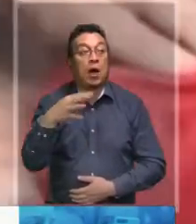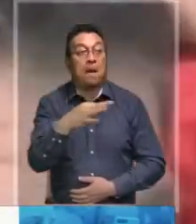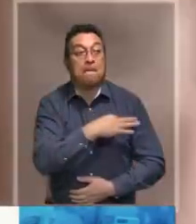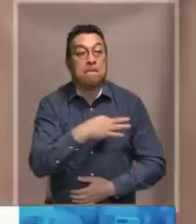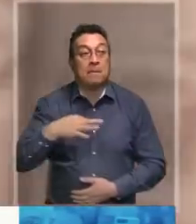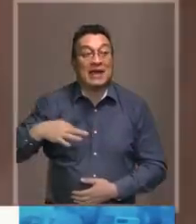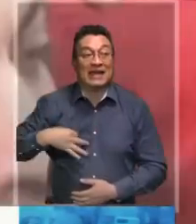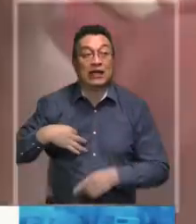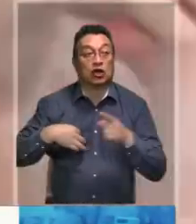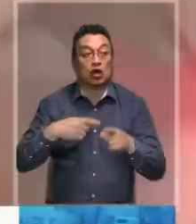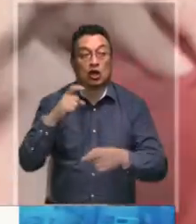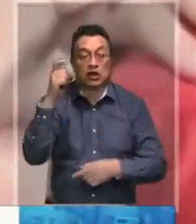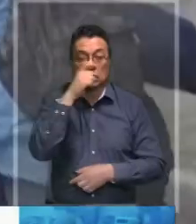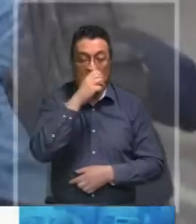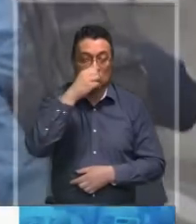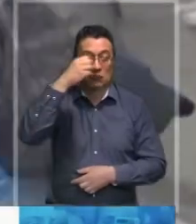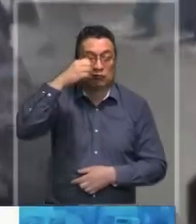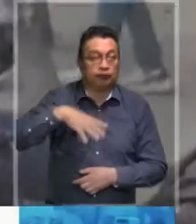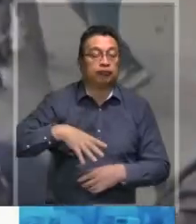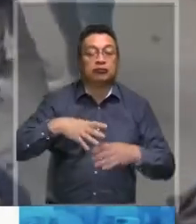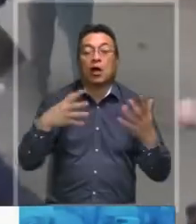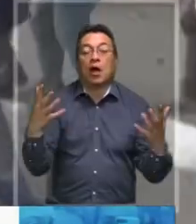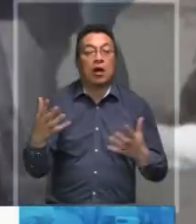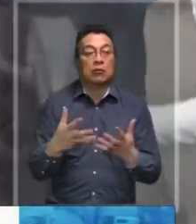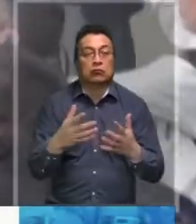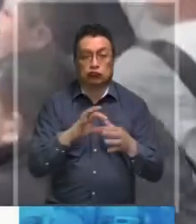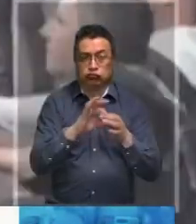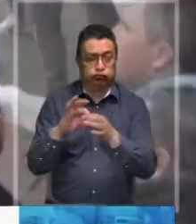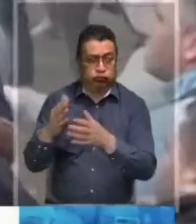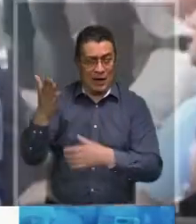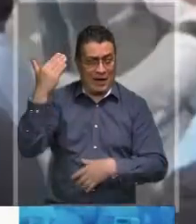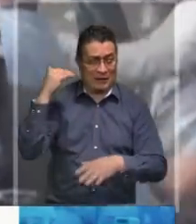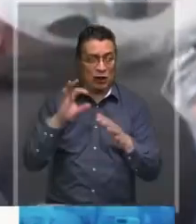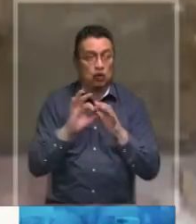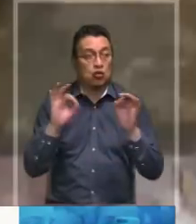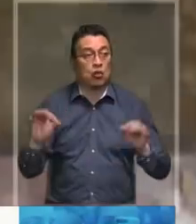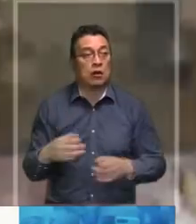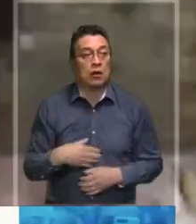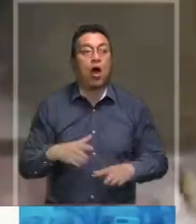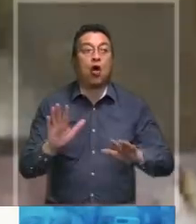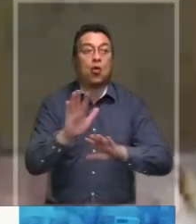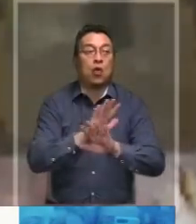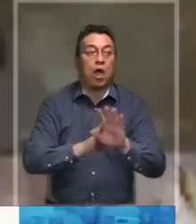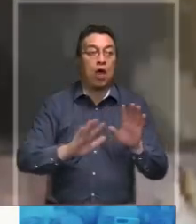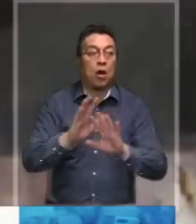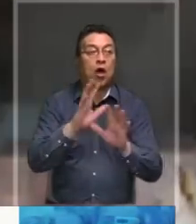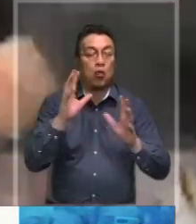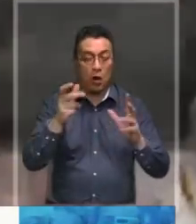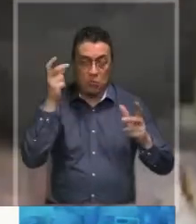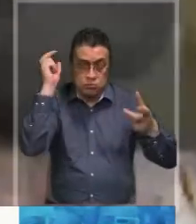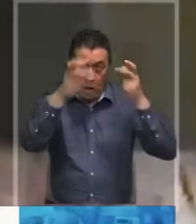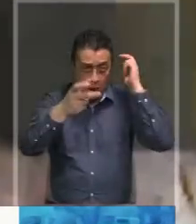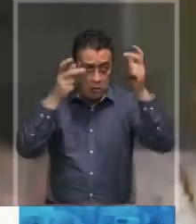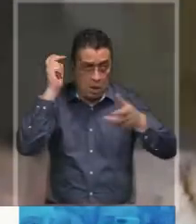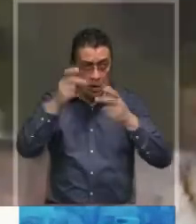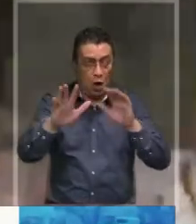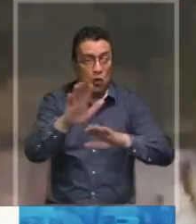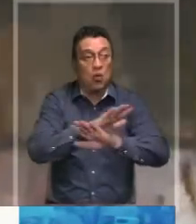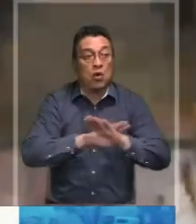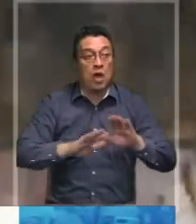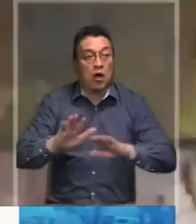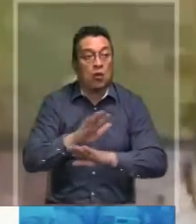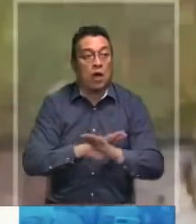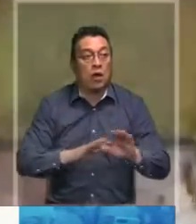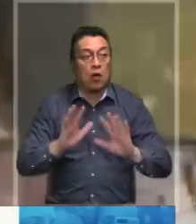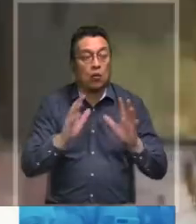de seguridad ensangrentado en un hecho sin precedentes. Cuidado, cuidado, cuidado. Está volando cascotes. Están volando cascotes. Le